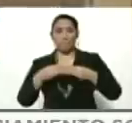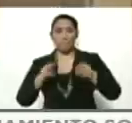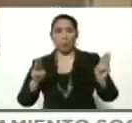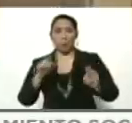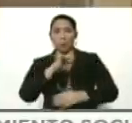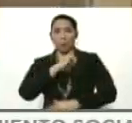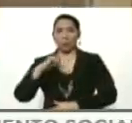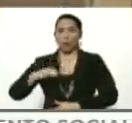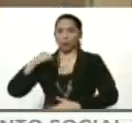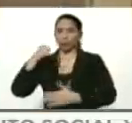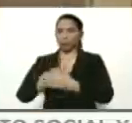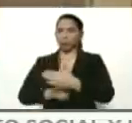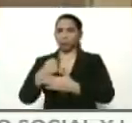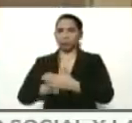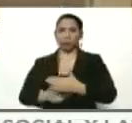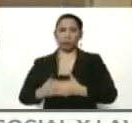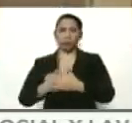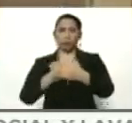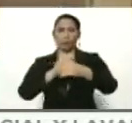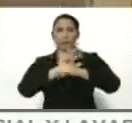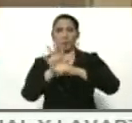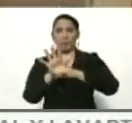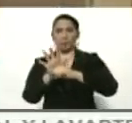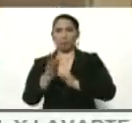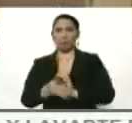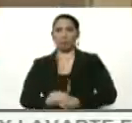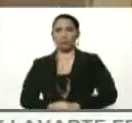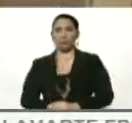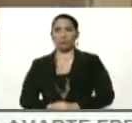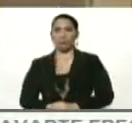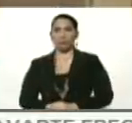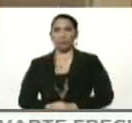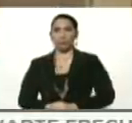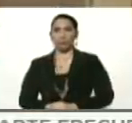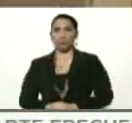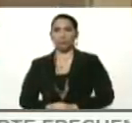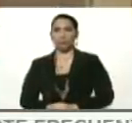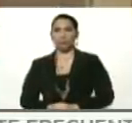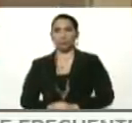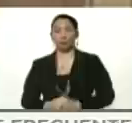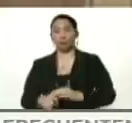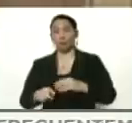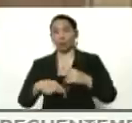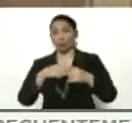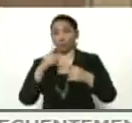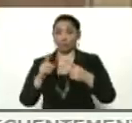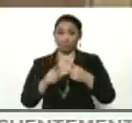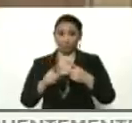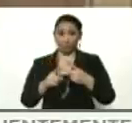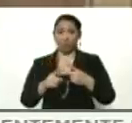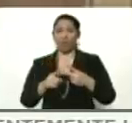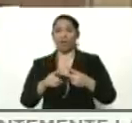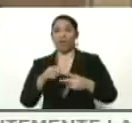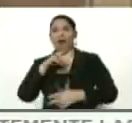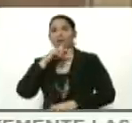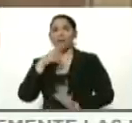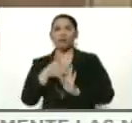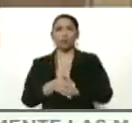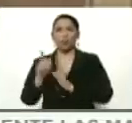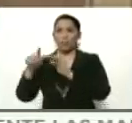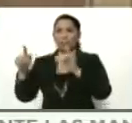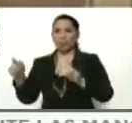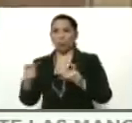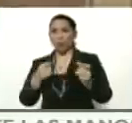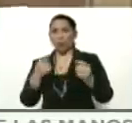este combate contra el COVID-19. Luego, cuando hablamos de los casos